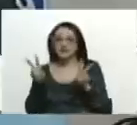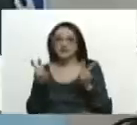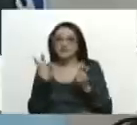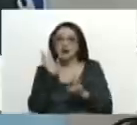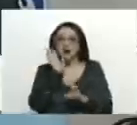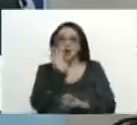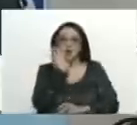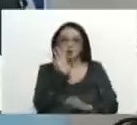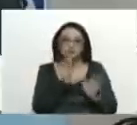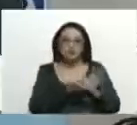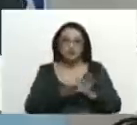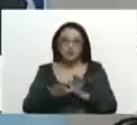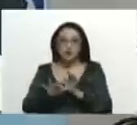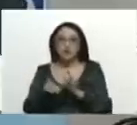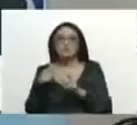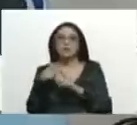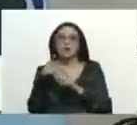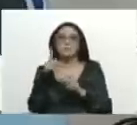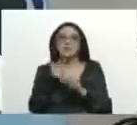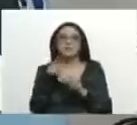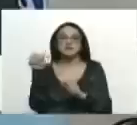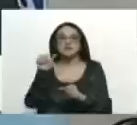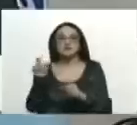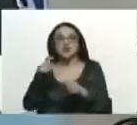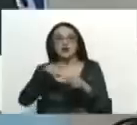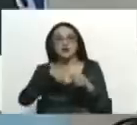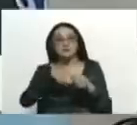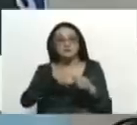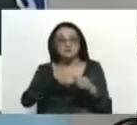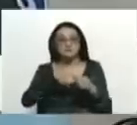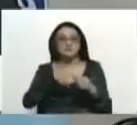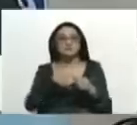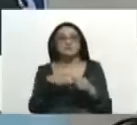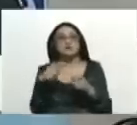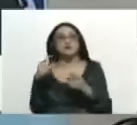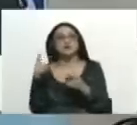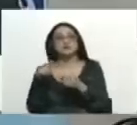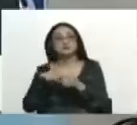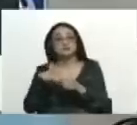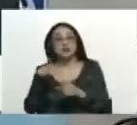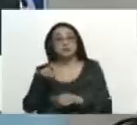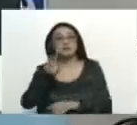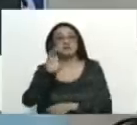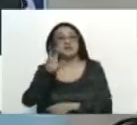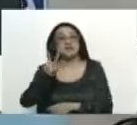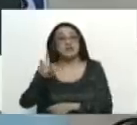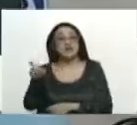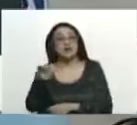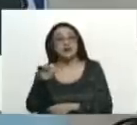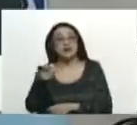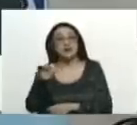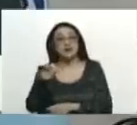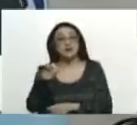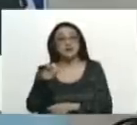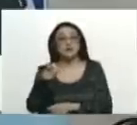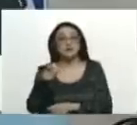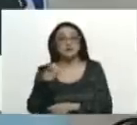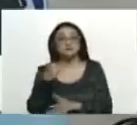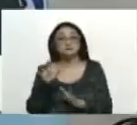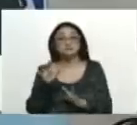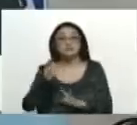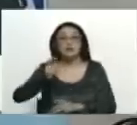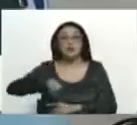incluyendo la de pereza Cristo que se una la de cbg Según a la de la de la los